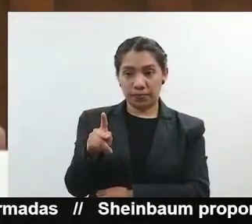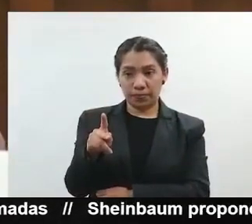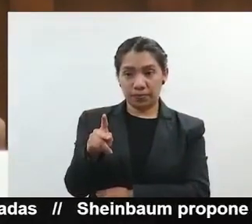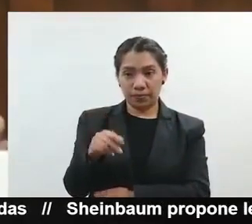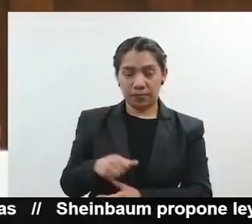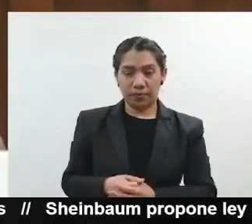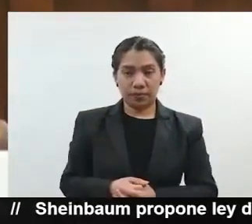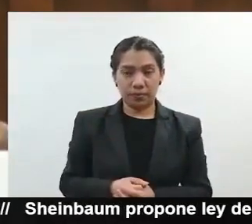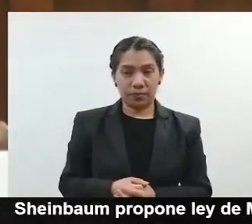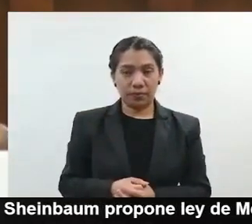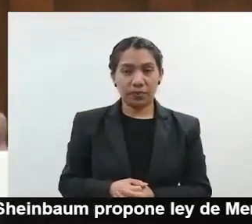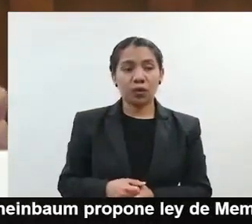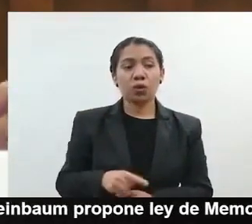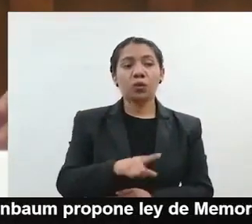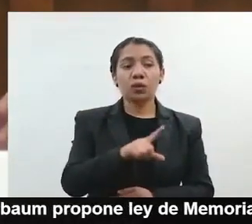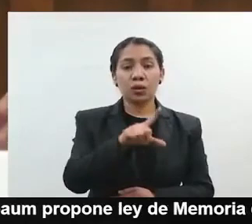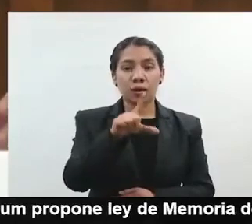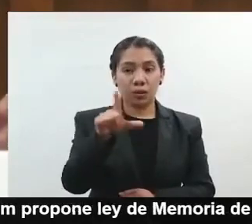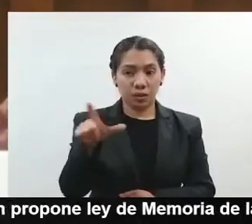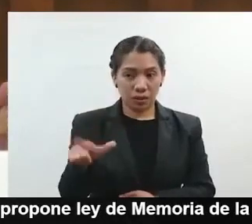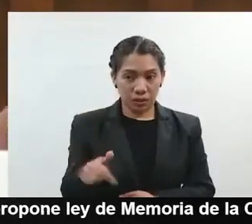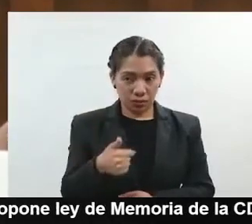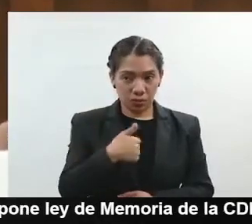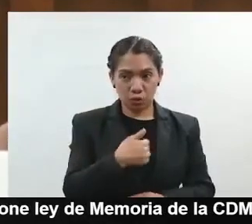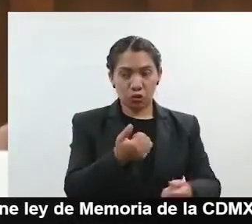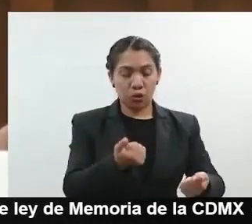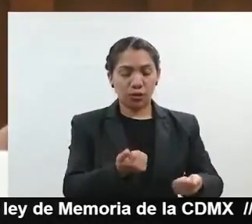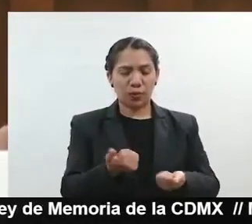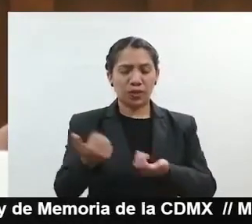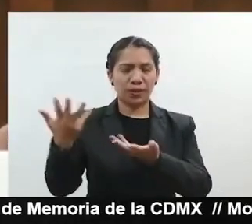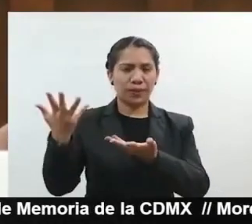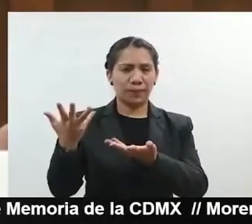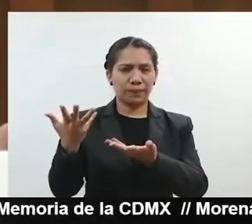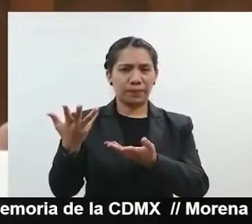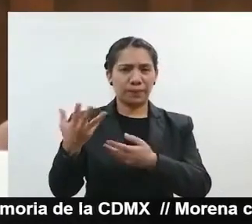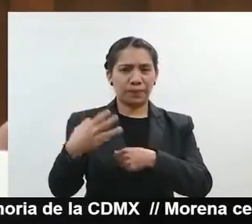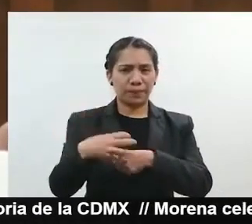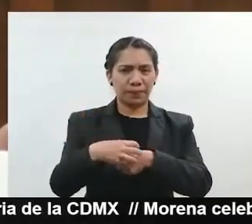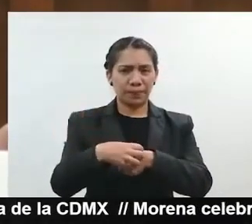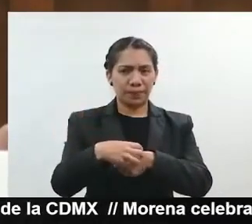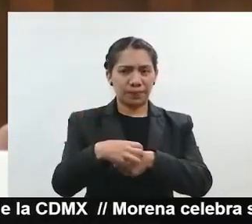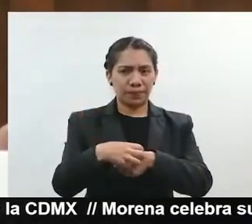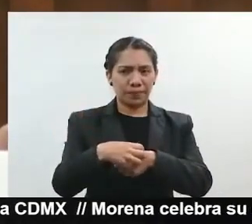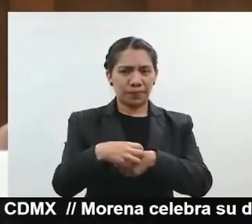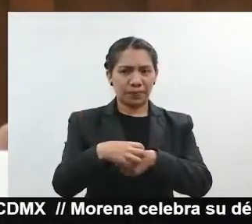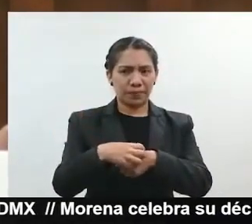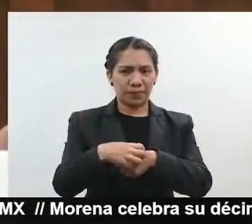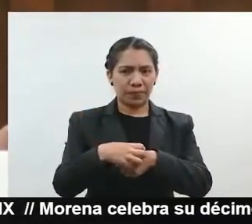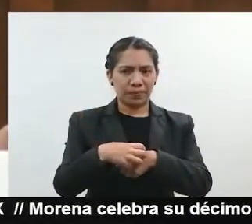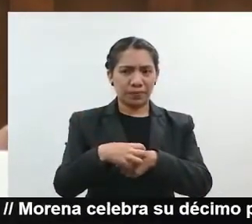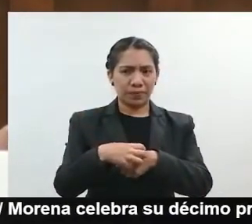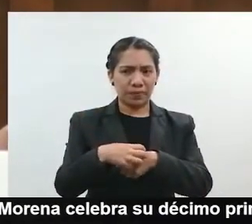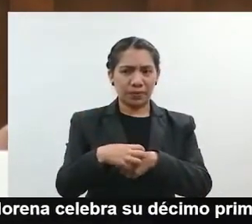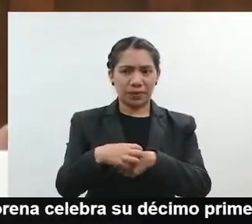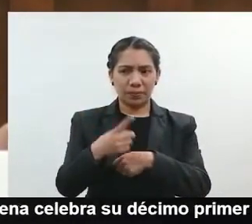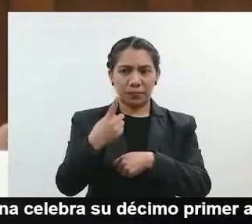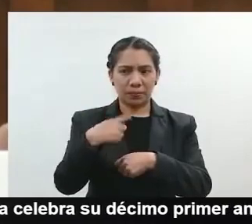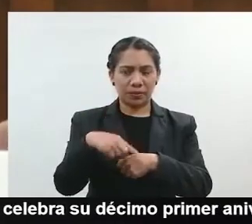Luego les voy a llevar caldo de cangrejos al